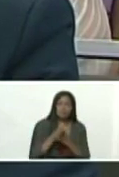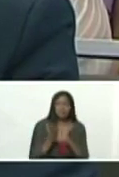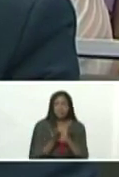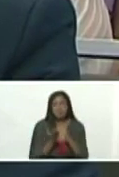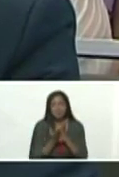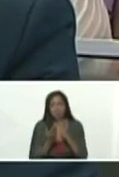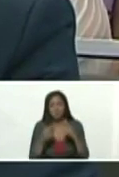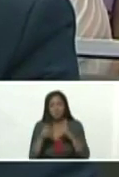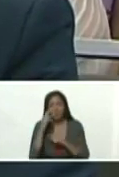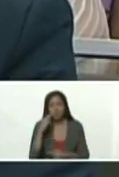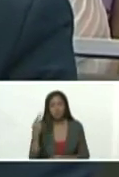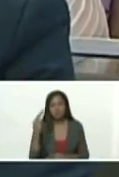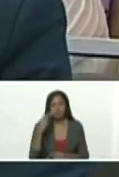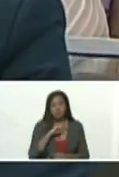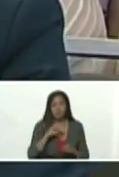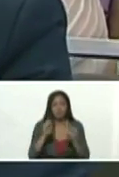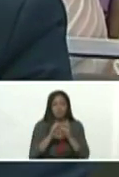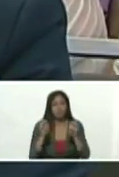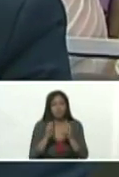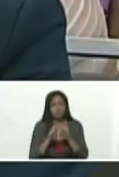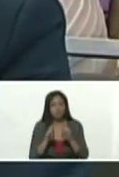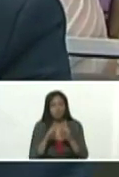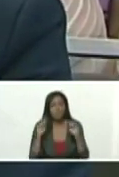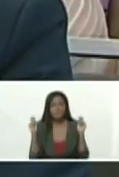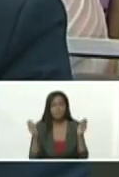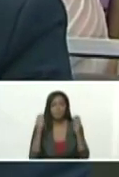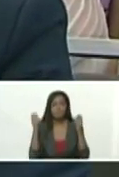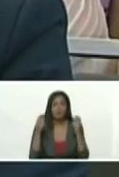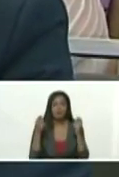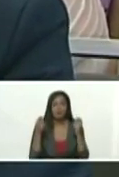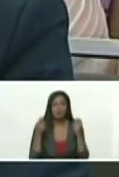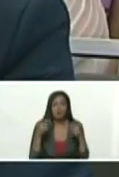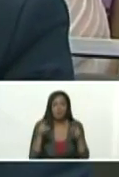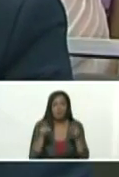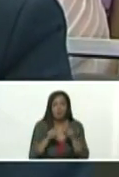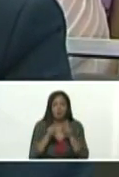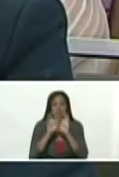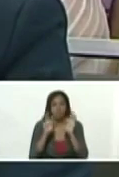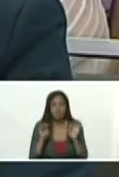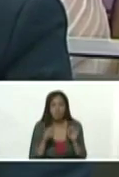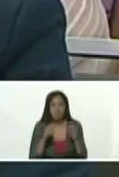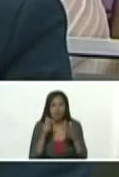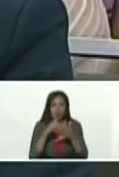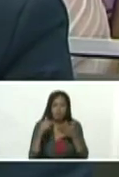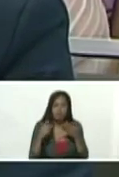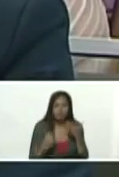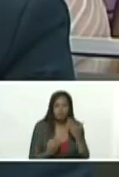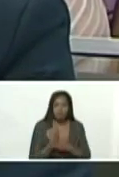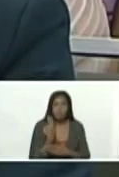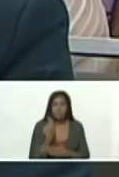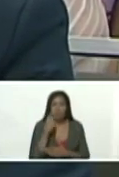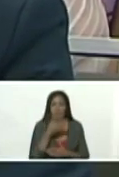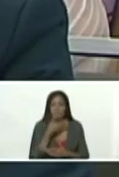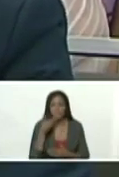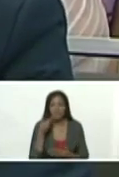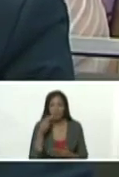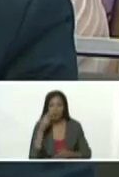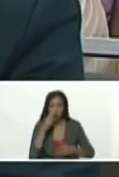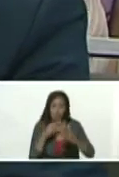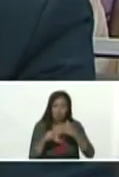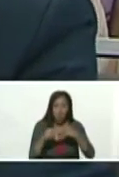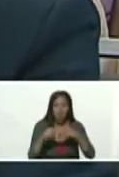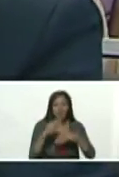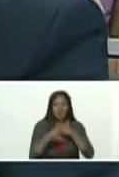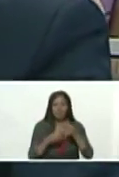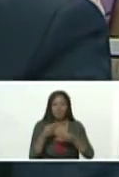carácter robinsoniano de la educación, el carácter emancipador, la descolonización, son líneas fundamentales y es el mejor homenaje a Simón Rodríguez. Yo